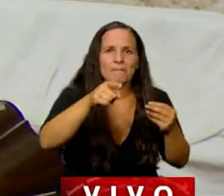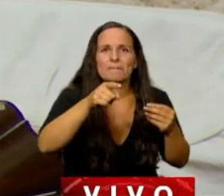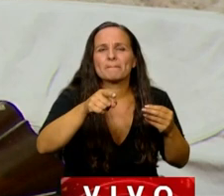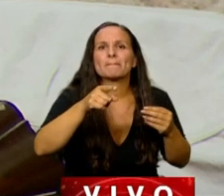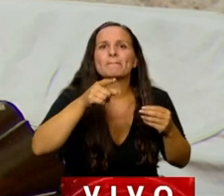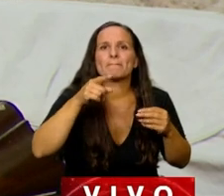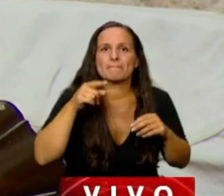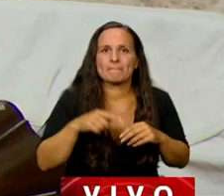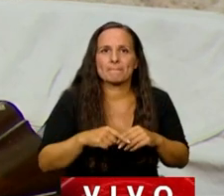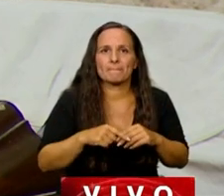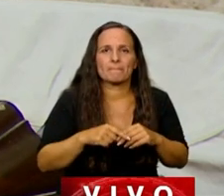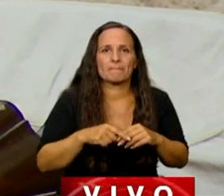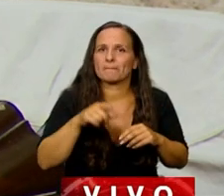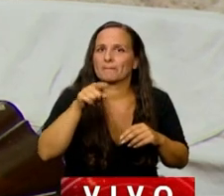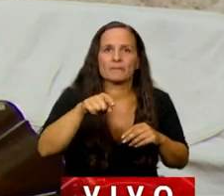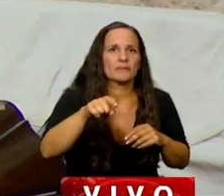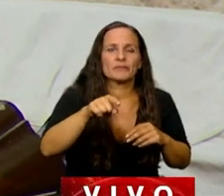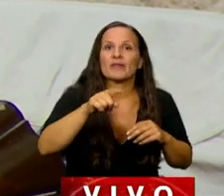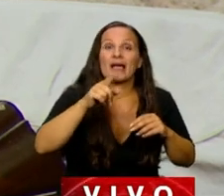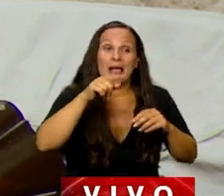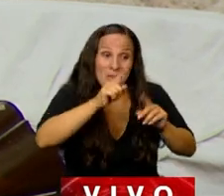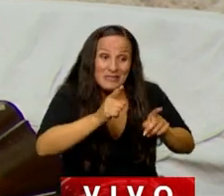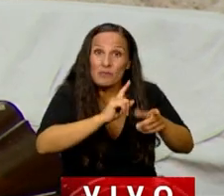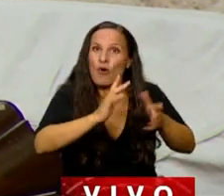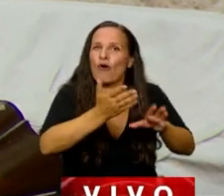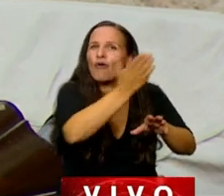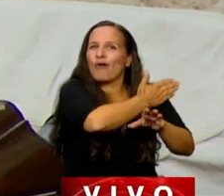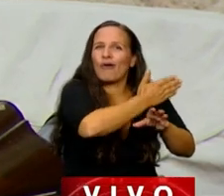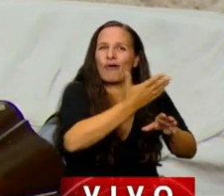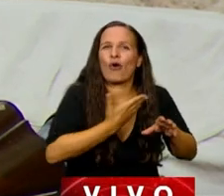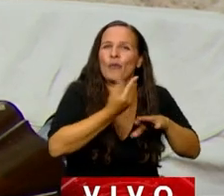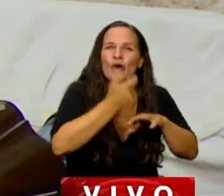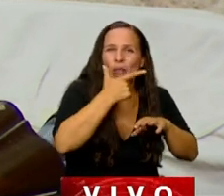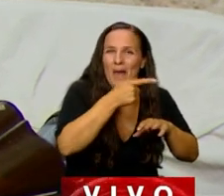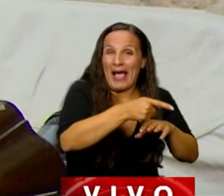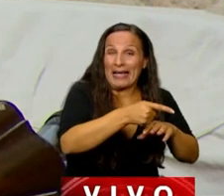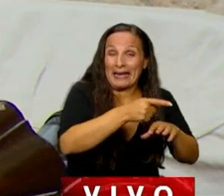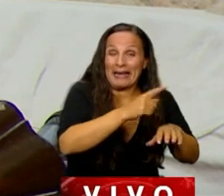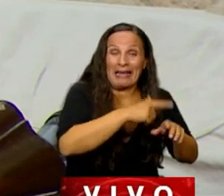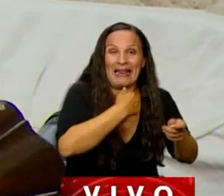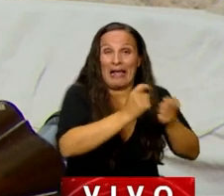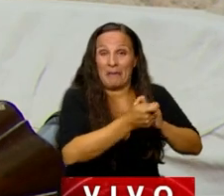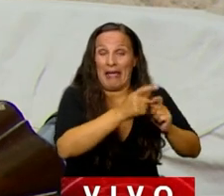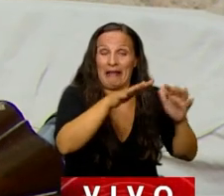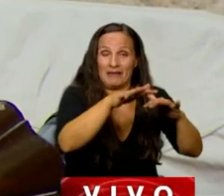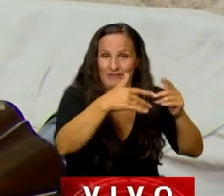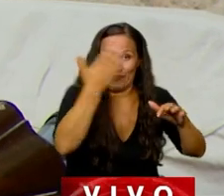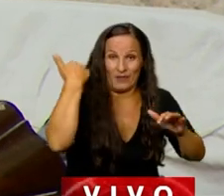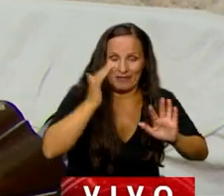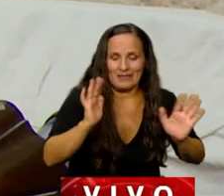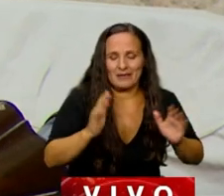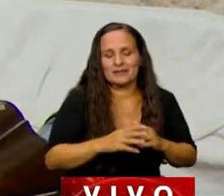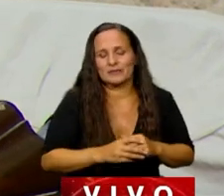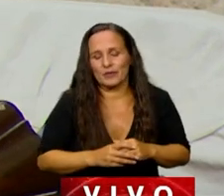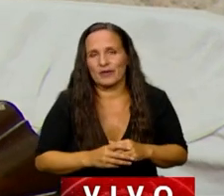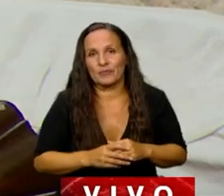a esta reforma bajo el gobierno macrista. Dicho sea de paso, vuelvo a reiterar que reclamamos